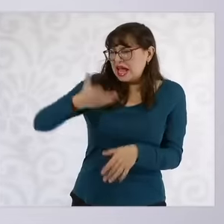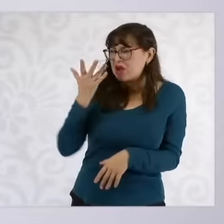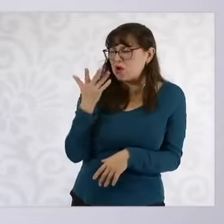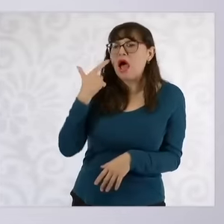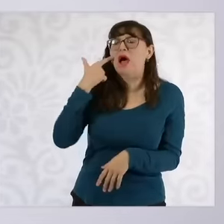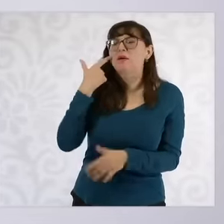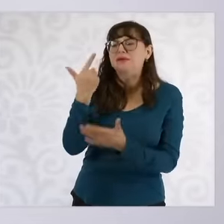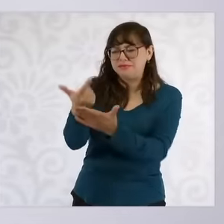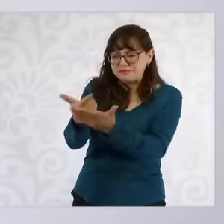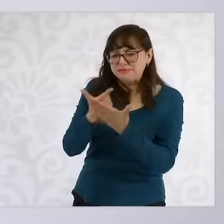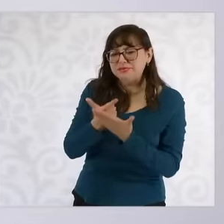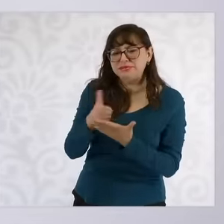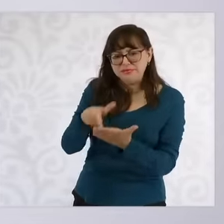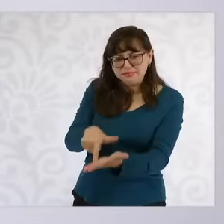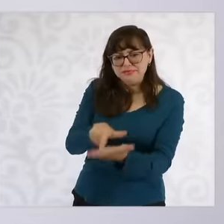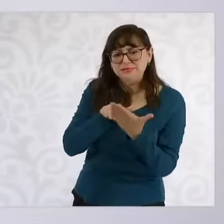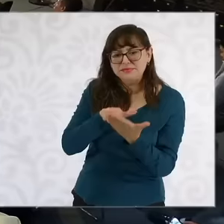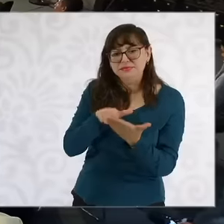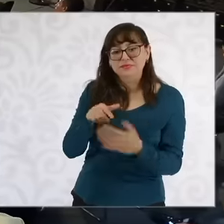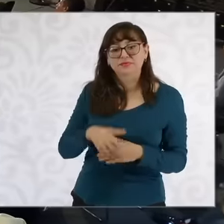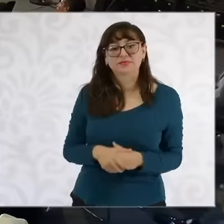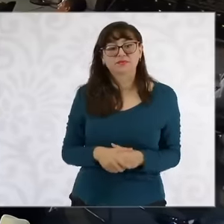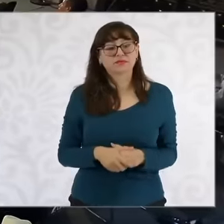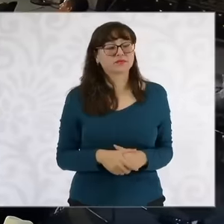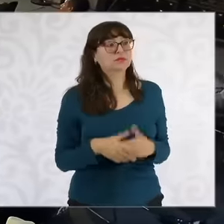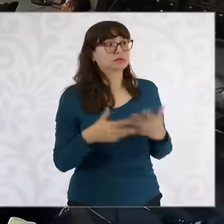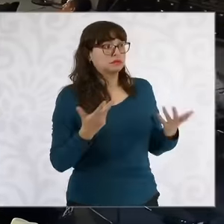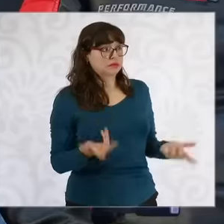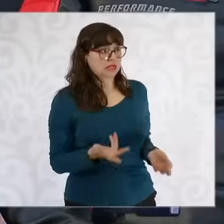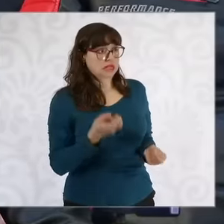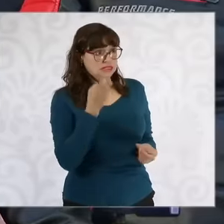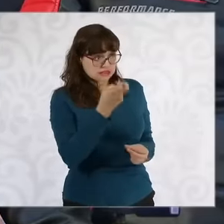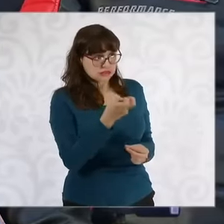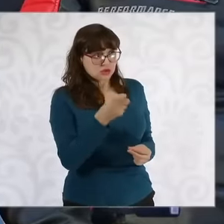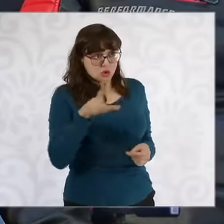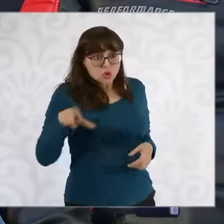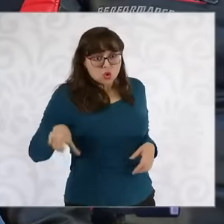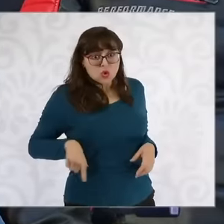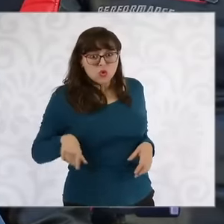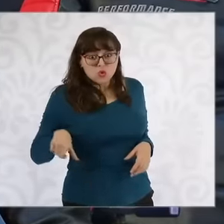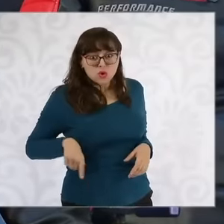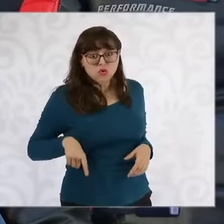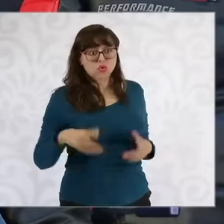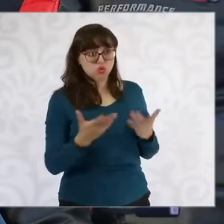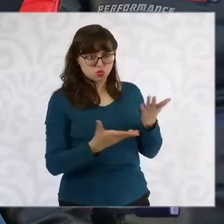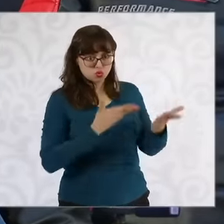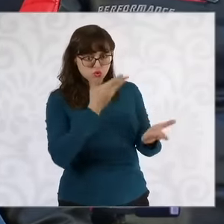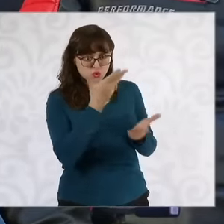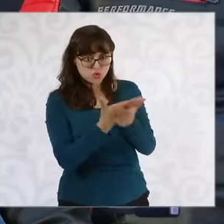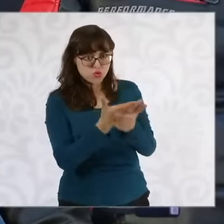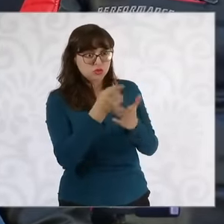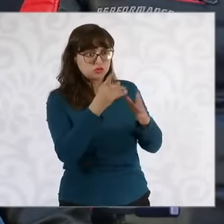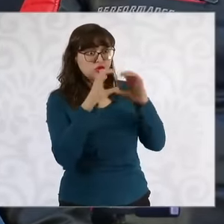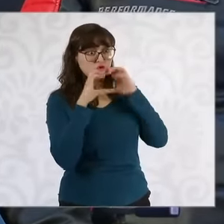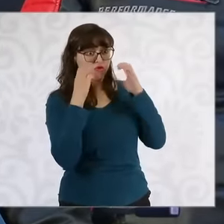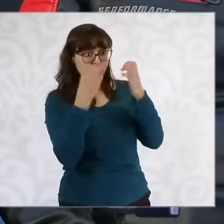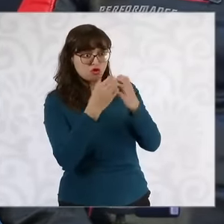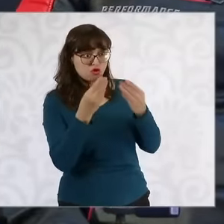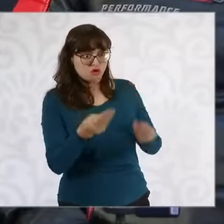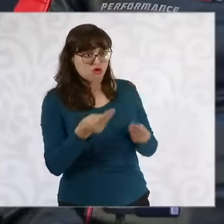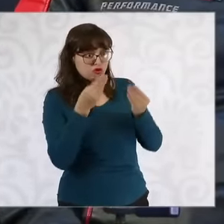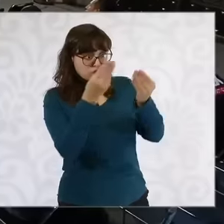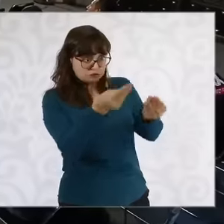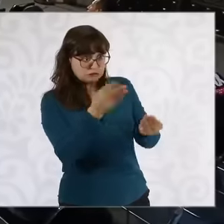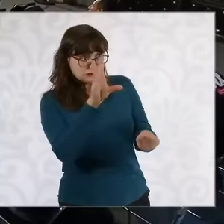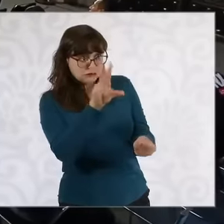elección del Poder Judicial. ¿Es decir que el gobierno va a trabajar para que esta propuesta no llegue al Congreso? Vamos